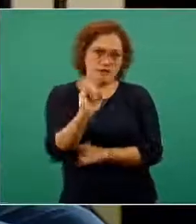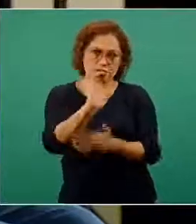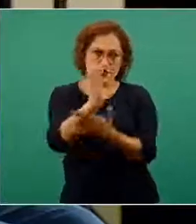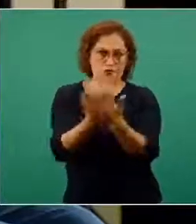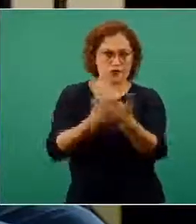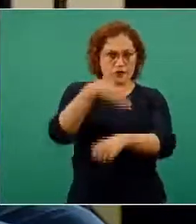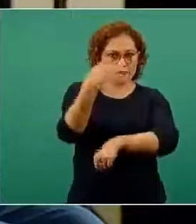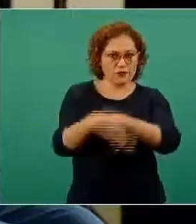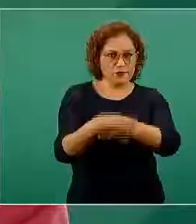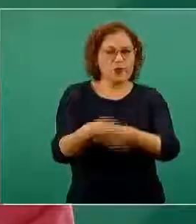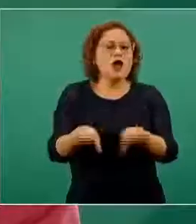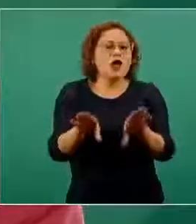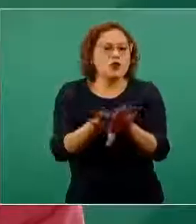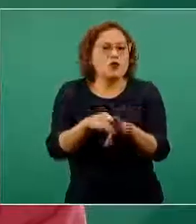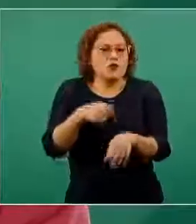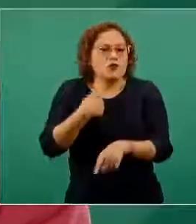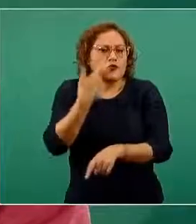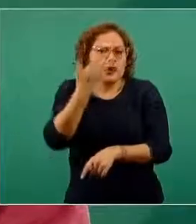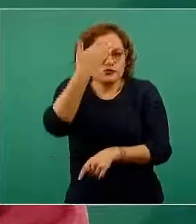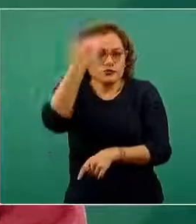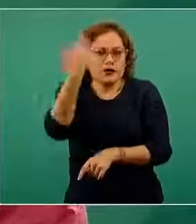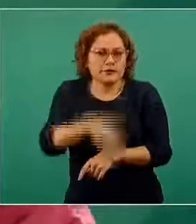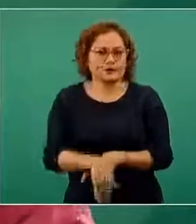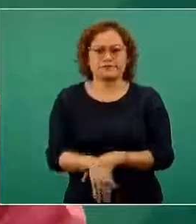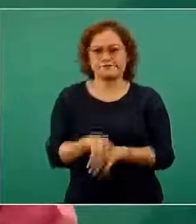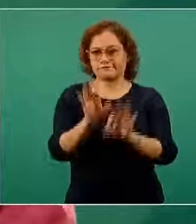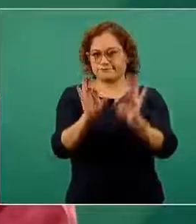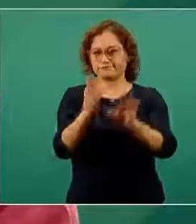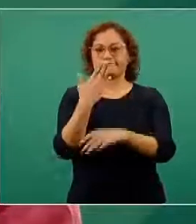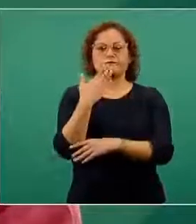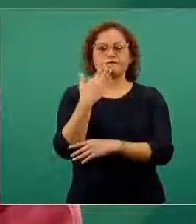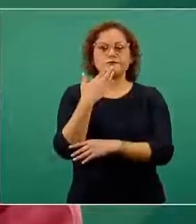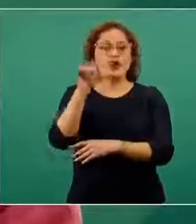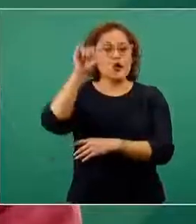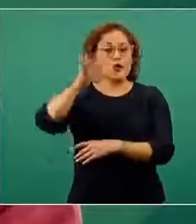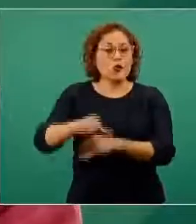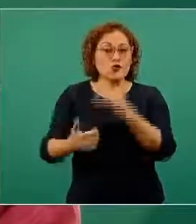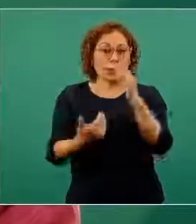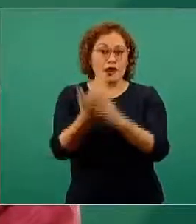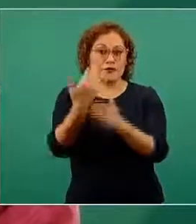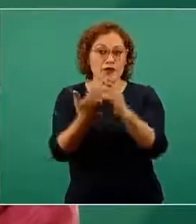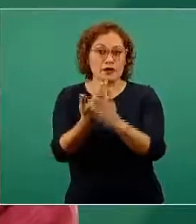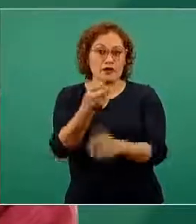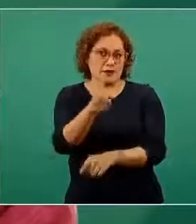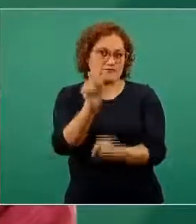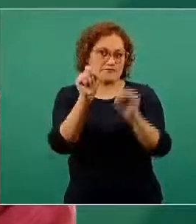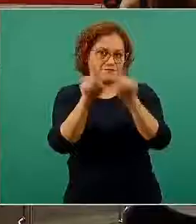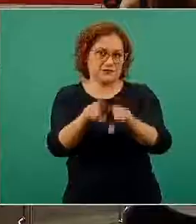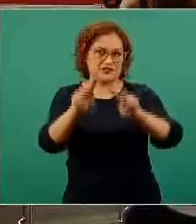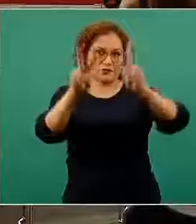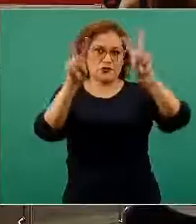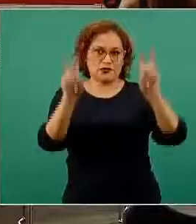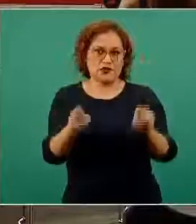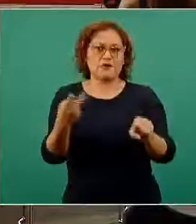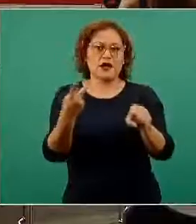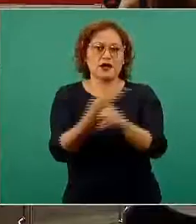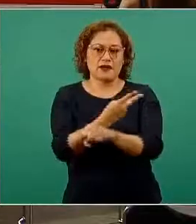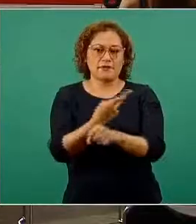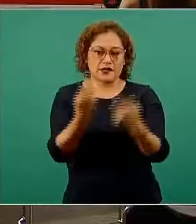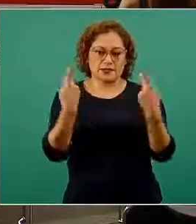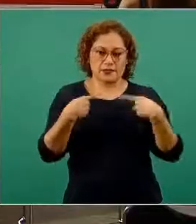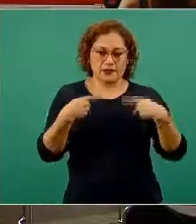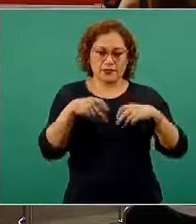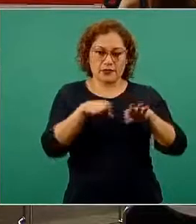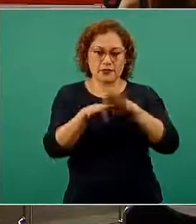si ellos también van a ser vacunados. ¿Cómo no? Qué bueno que lo menciona Arturo. Esta mañana me preguntaban sobre el tema del personal de salud en el